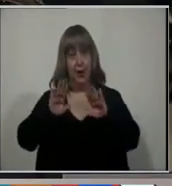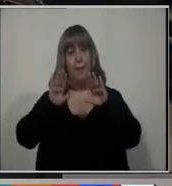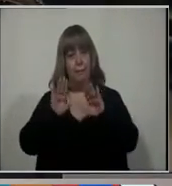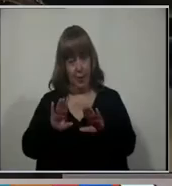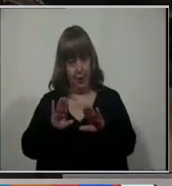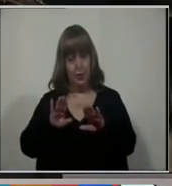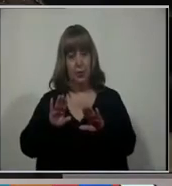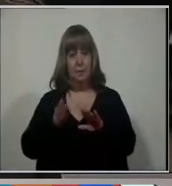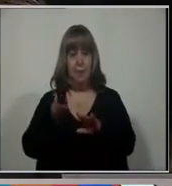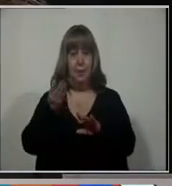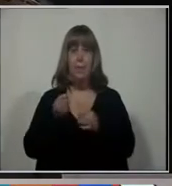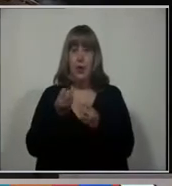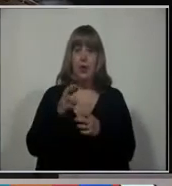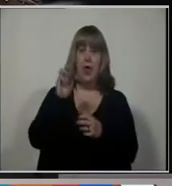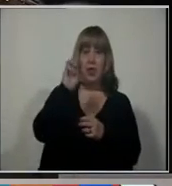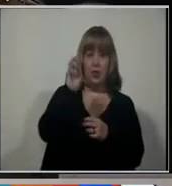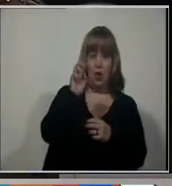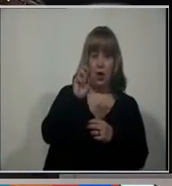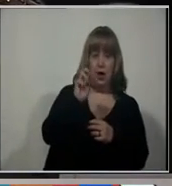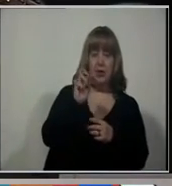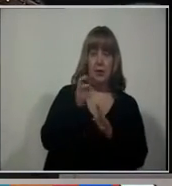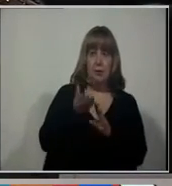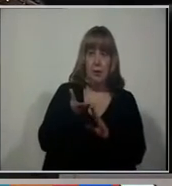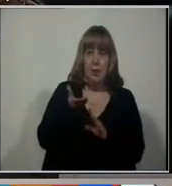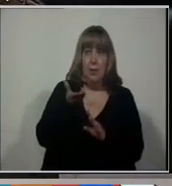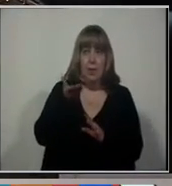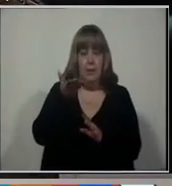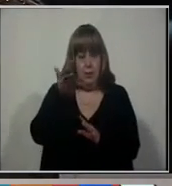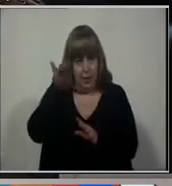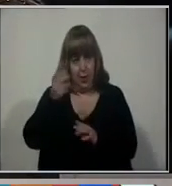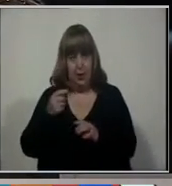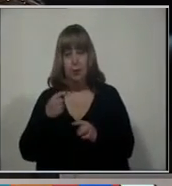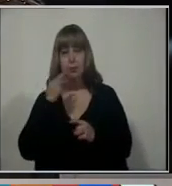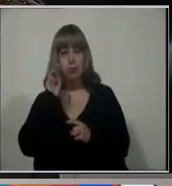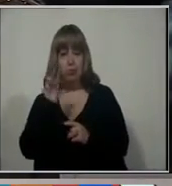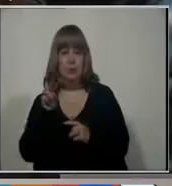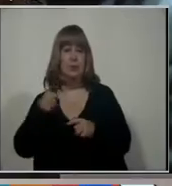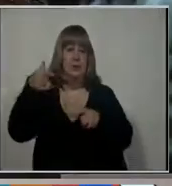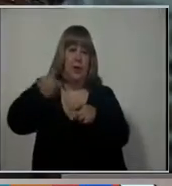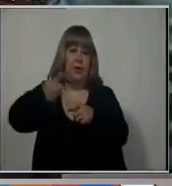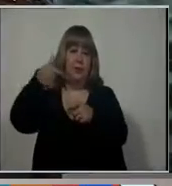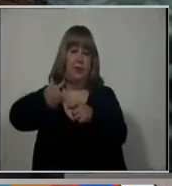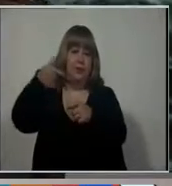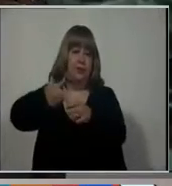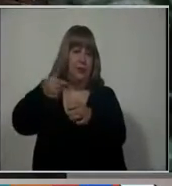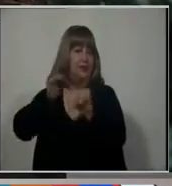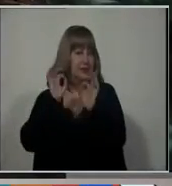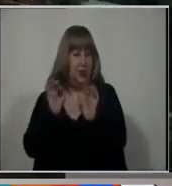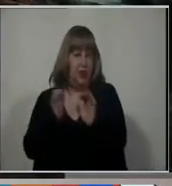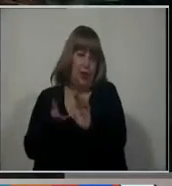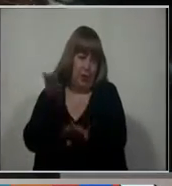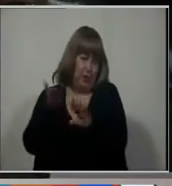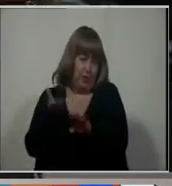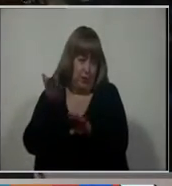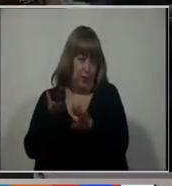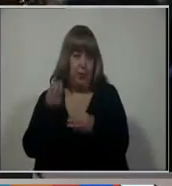Desde que comenzó a subir el dólar, todos los ojos están puestos justamente en el mercado de combustibles en la República Argentina y ver qué van a hacer